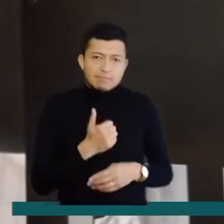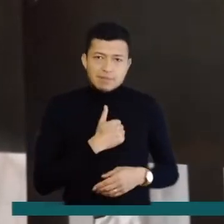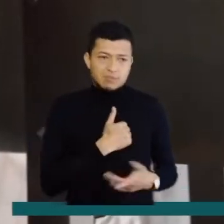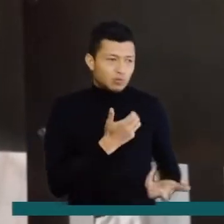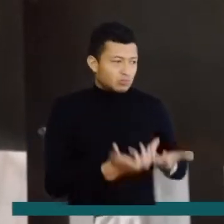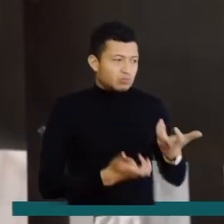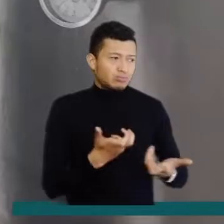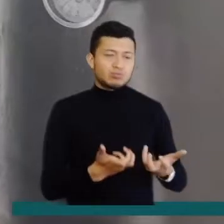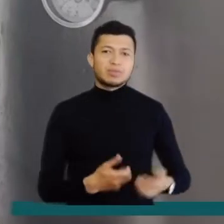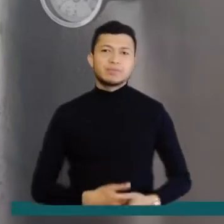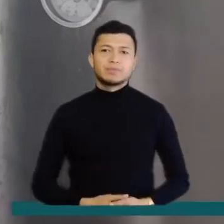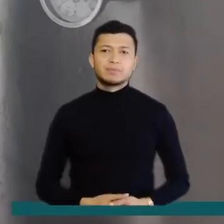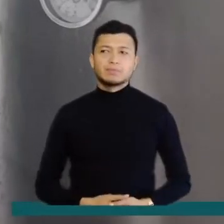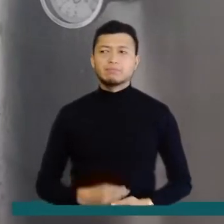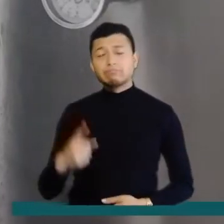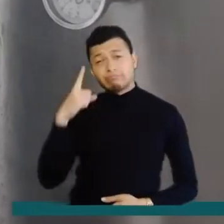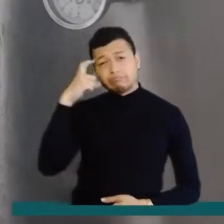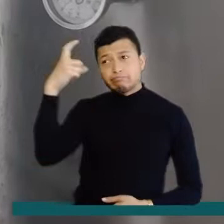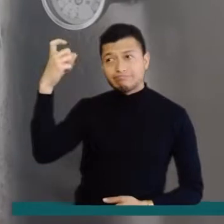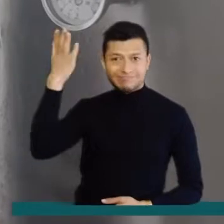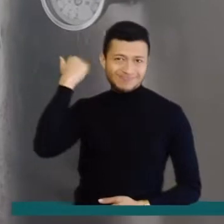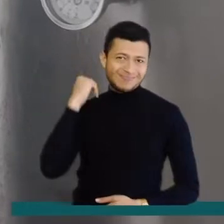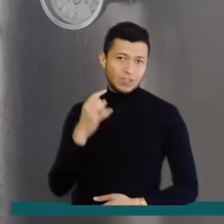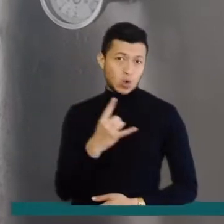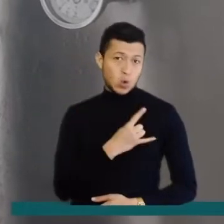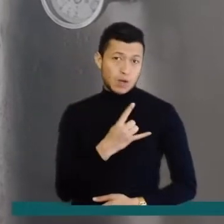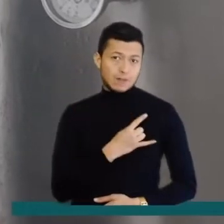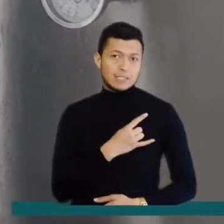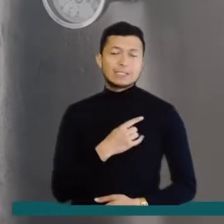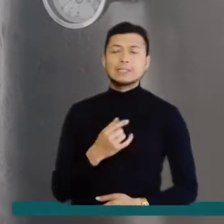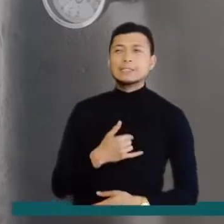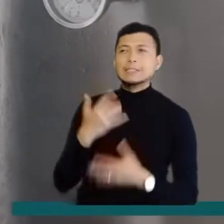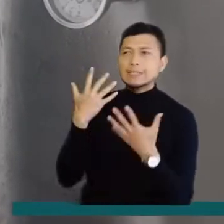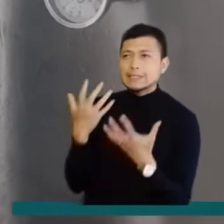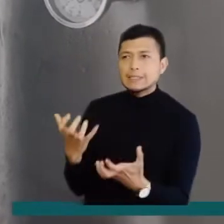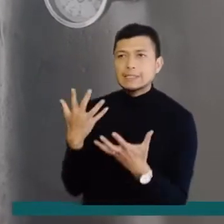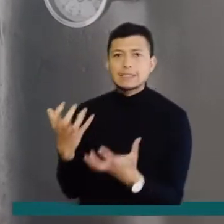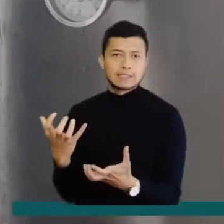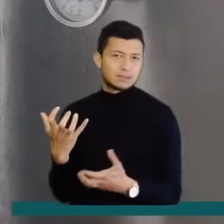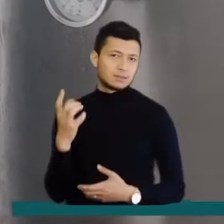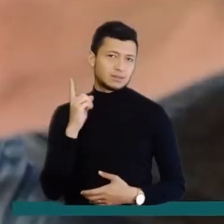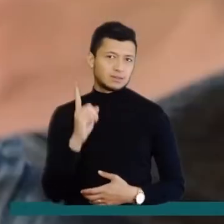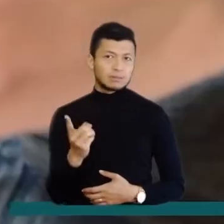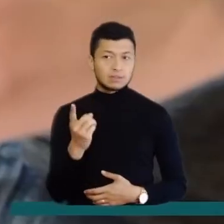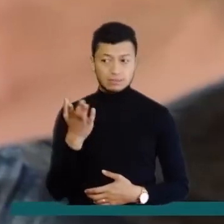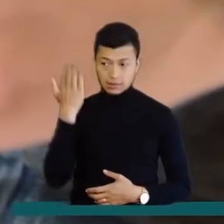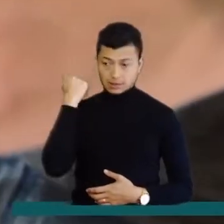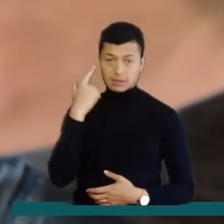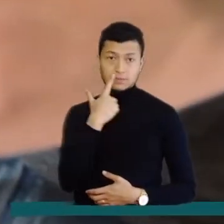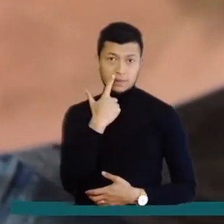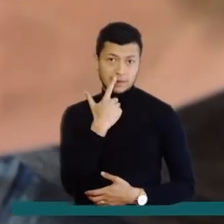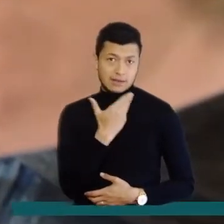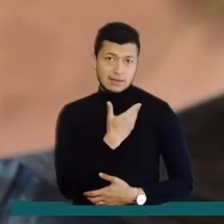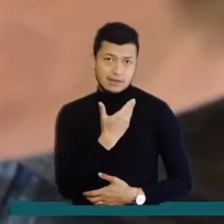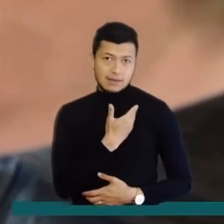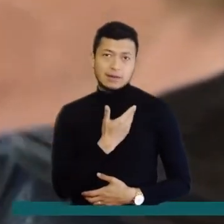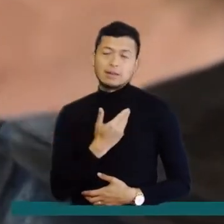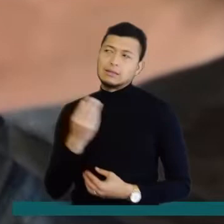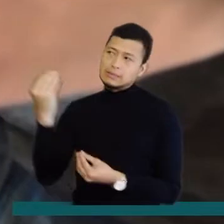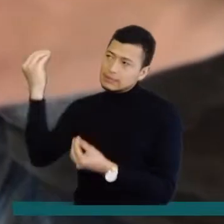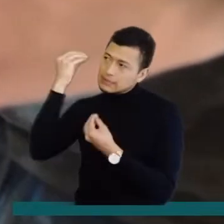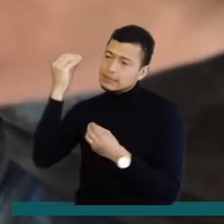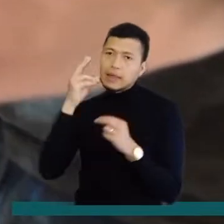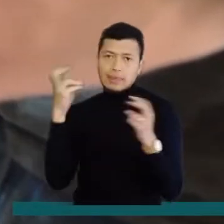un sueño que viene desde que estábamos en la universidad, y todo parte de esa semillita que sembraron nuestros padres de